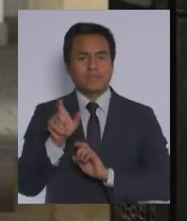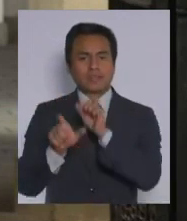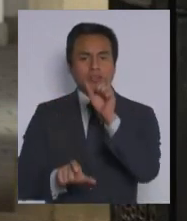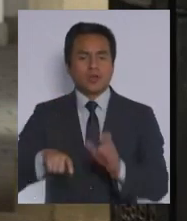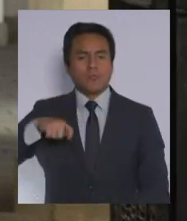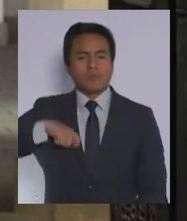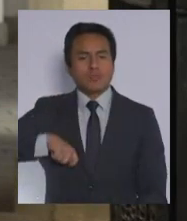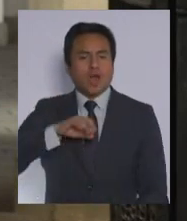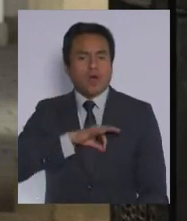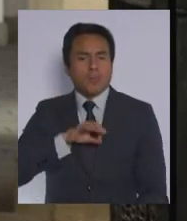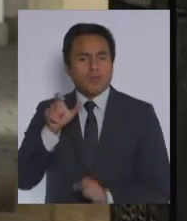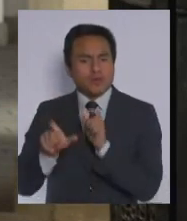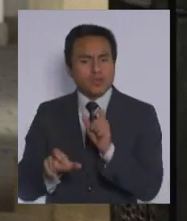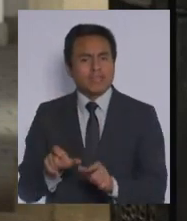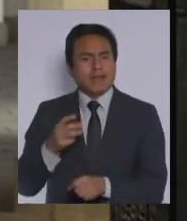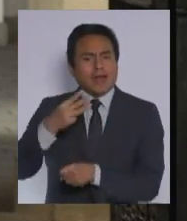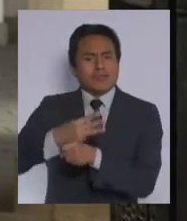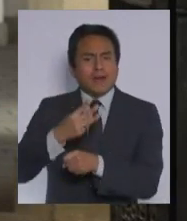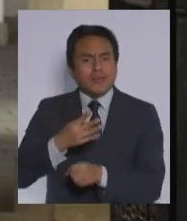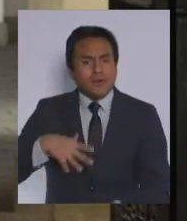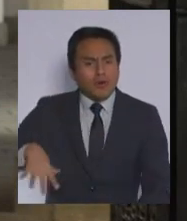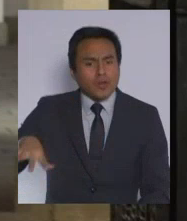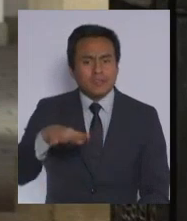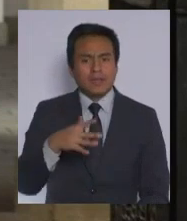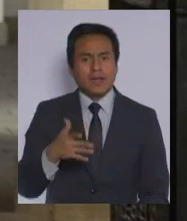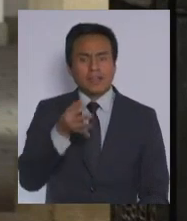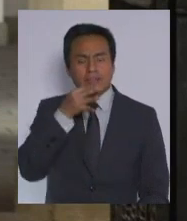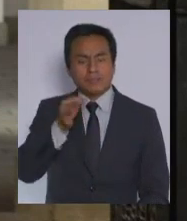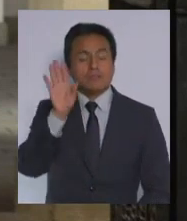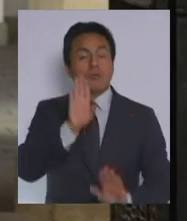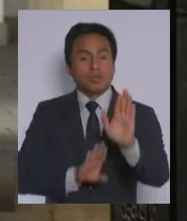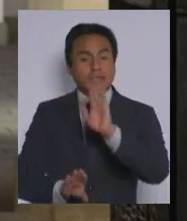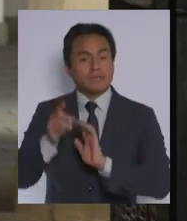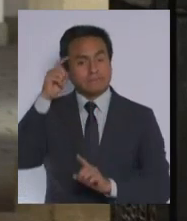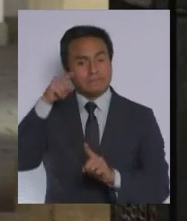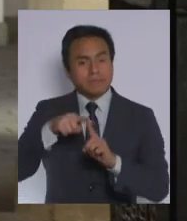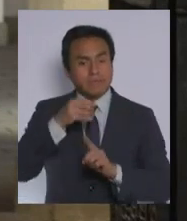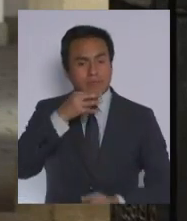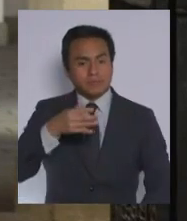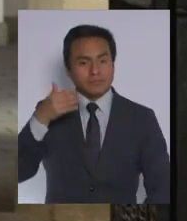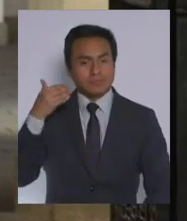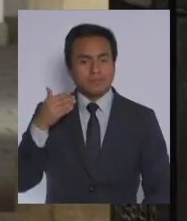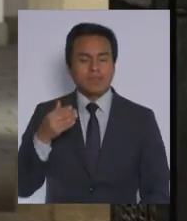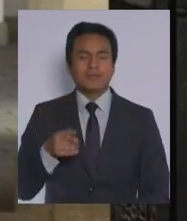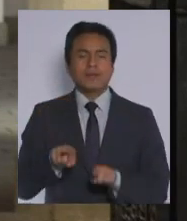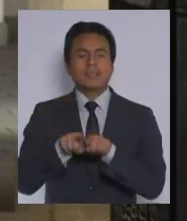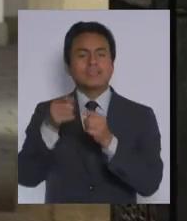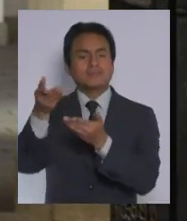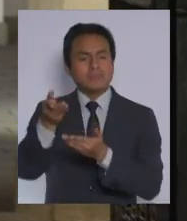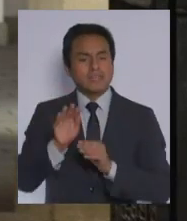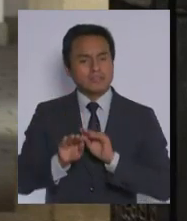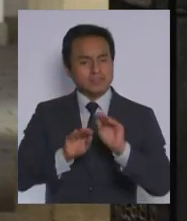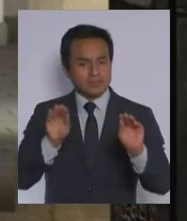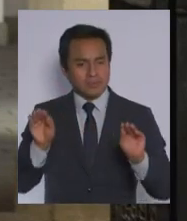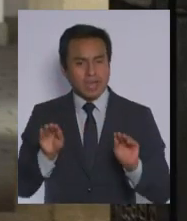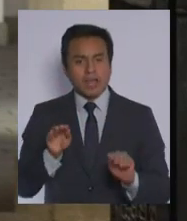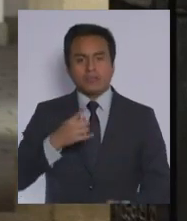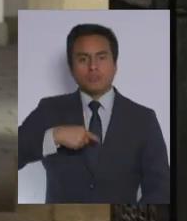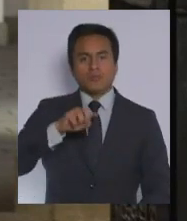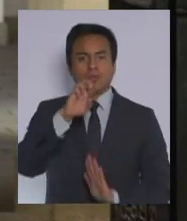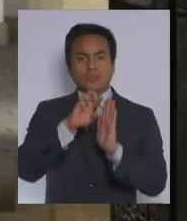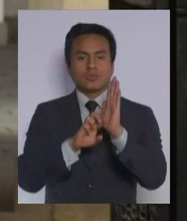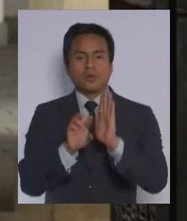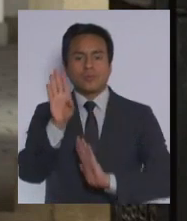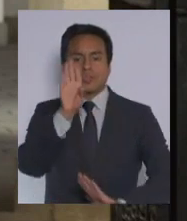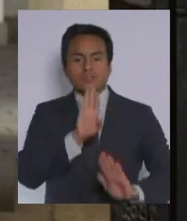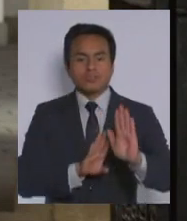pensionados y jubilados nuestros adultos mayores que tanto dijimos que íbamos a proteger esa es nuestra invitación a avanzar en un proyecto